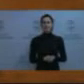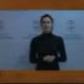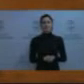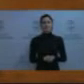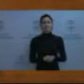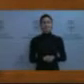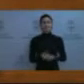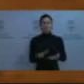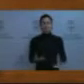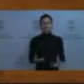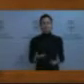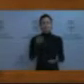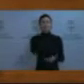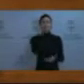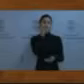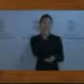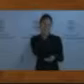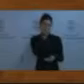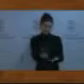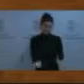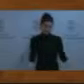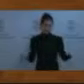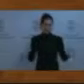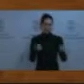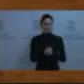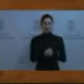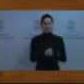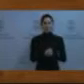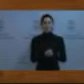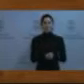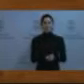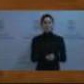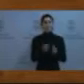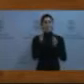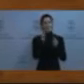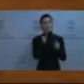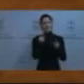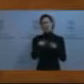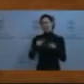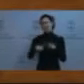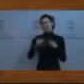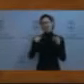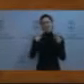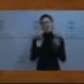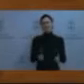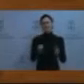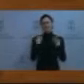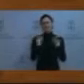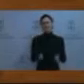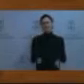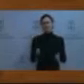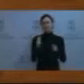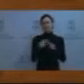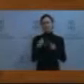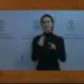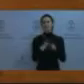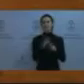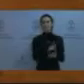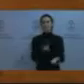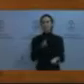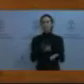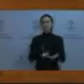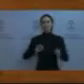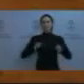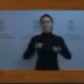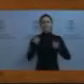Y, señor Llamazares, vi muchas cosas en política, vi muchas iniciativas en política, pero yo